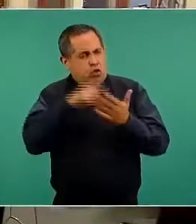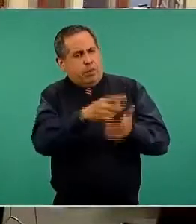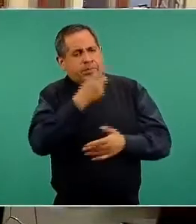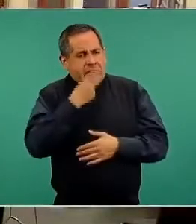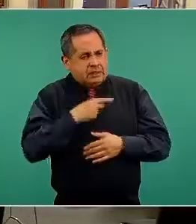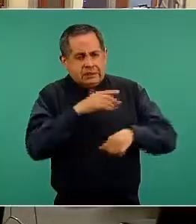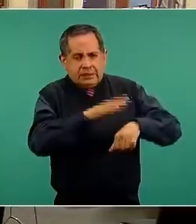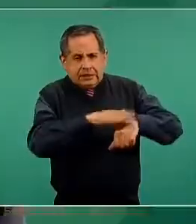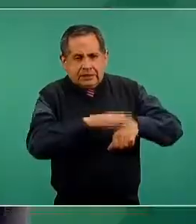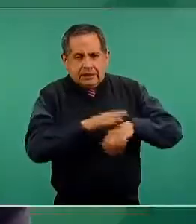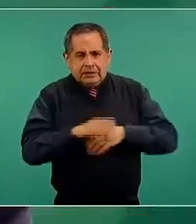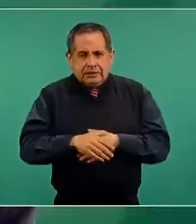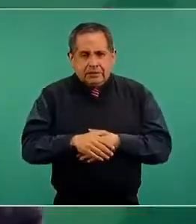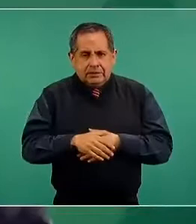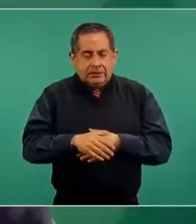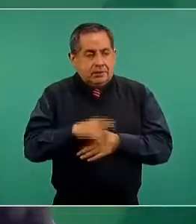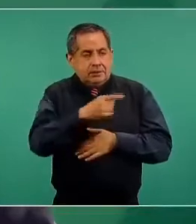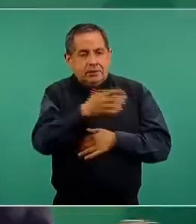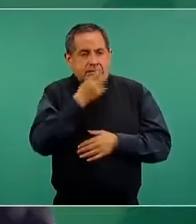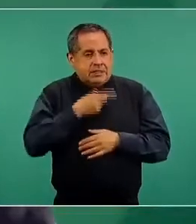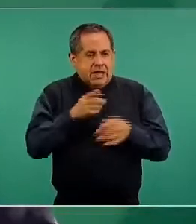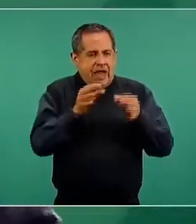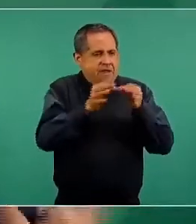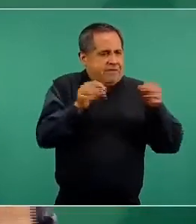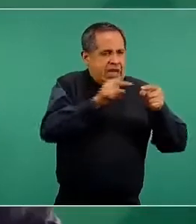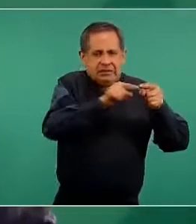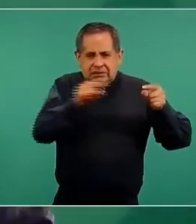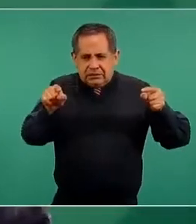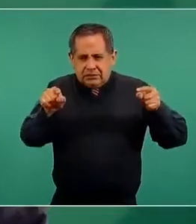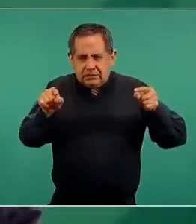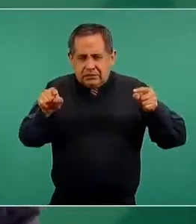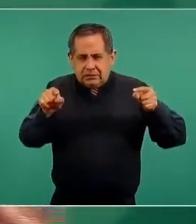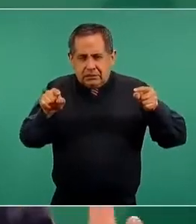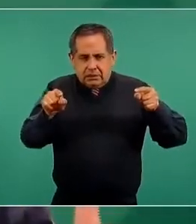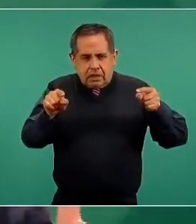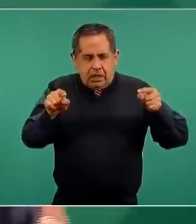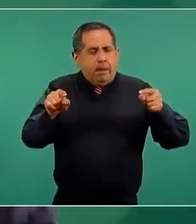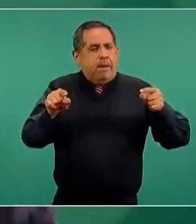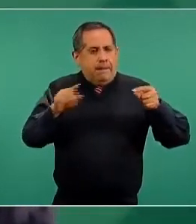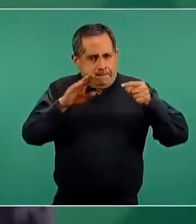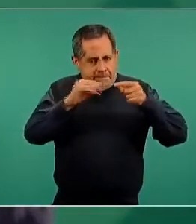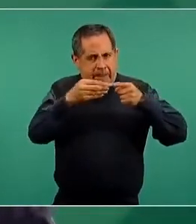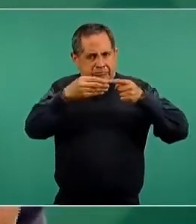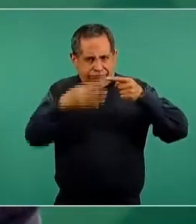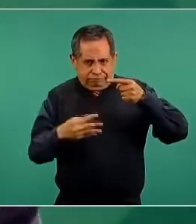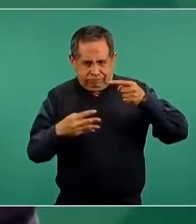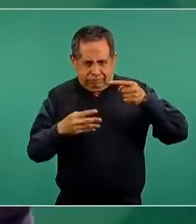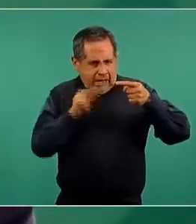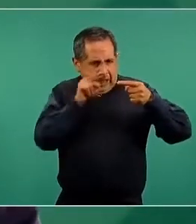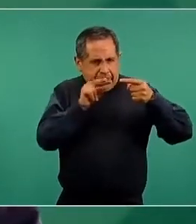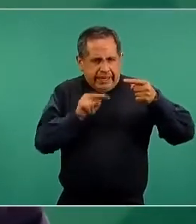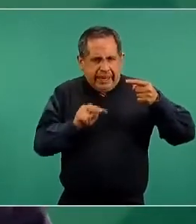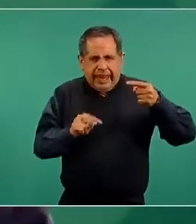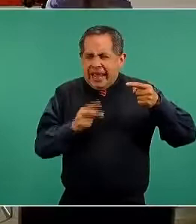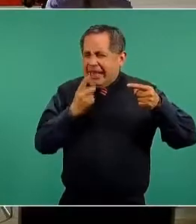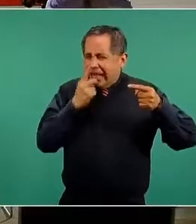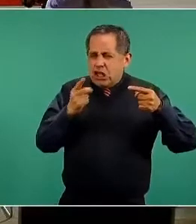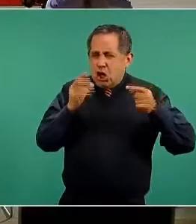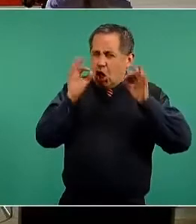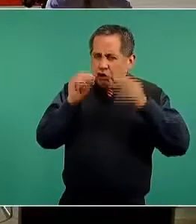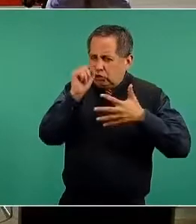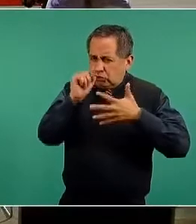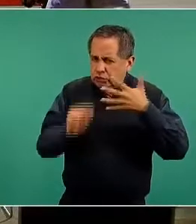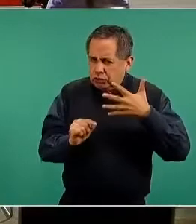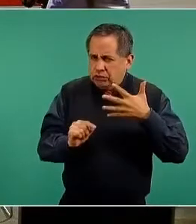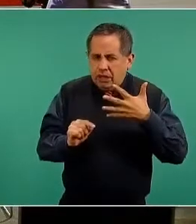dice, pero solo me está diciendo esta frase. Okay. ¿Por qué no nos allegamos de más información? Vemos qué dijo exactamente, cuáles